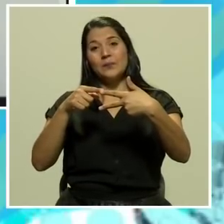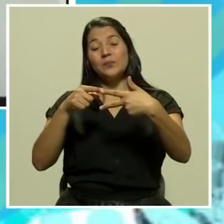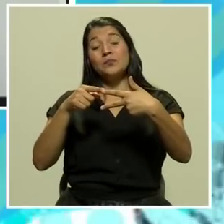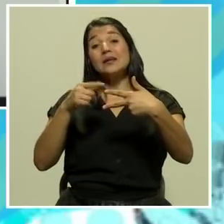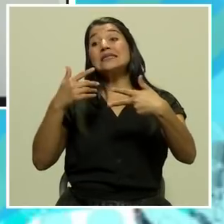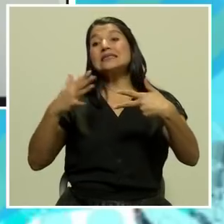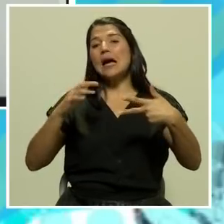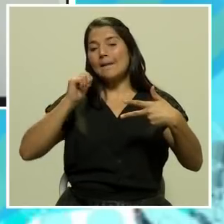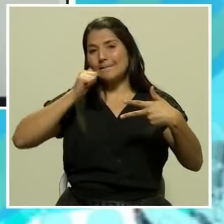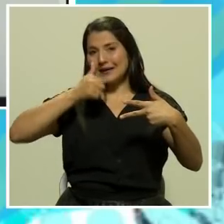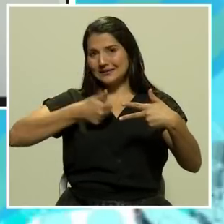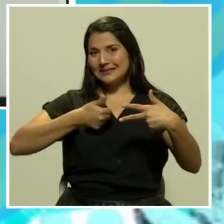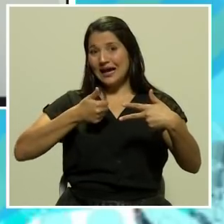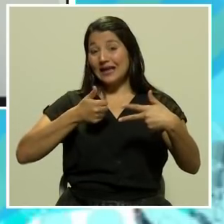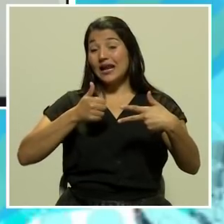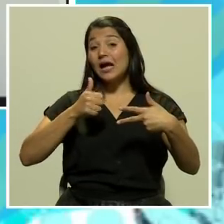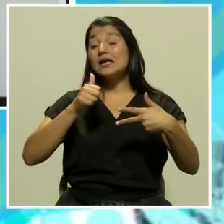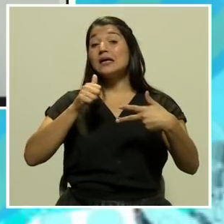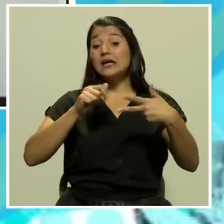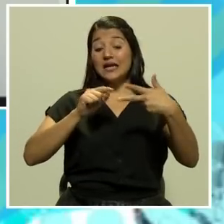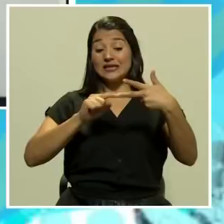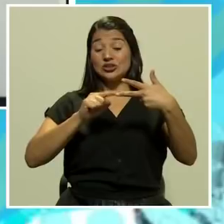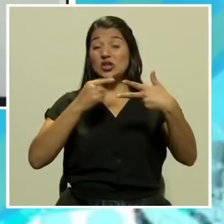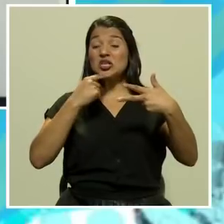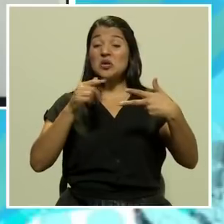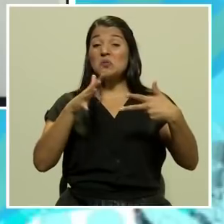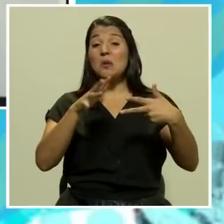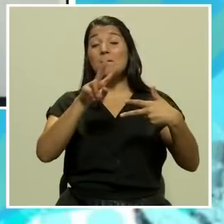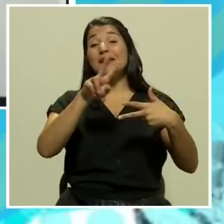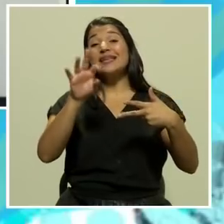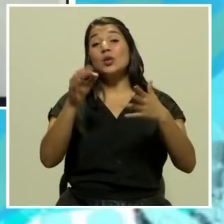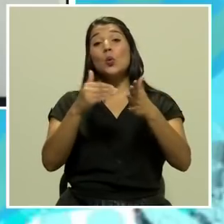de mañana 29.000 casos diarios y alrededor de